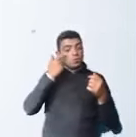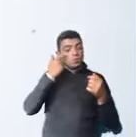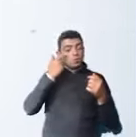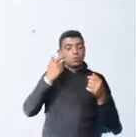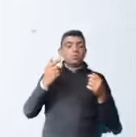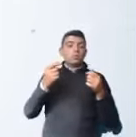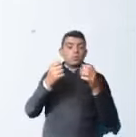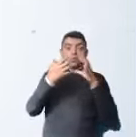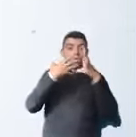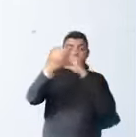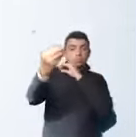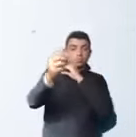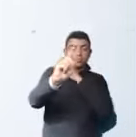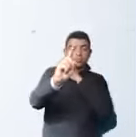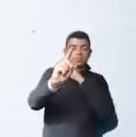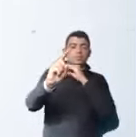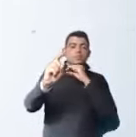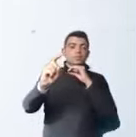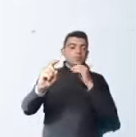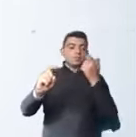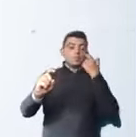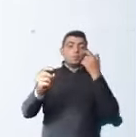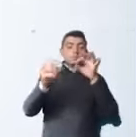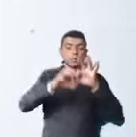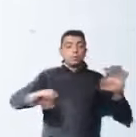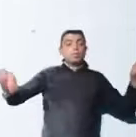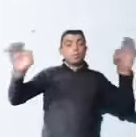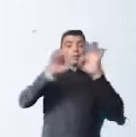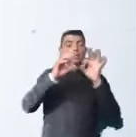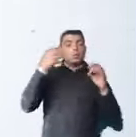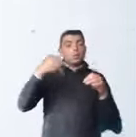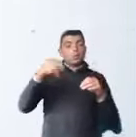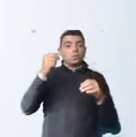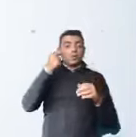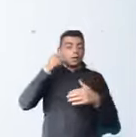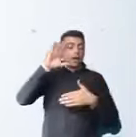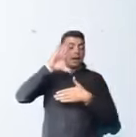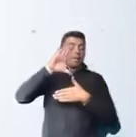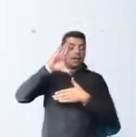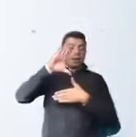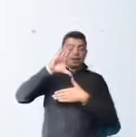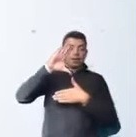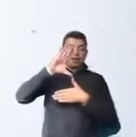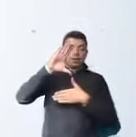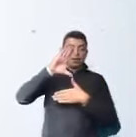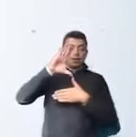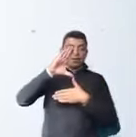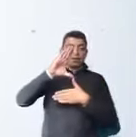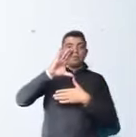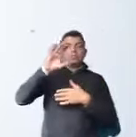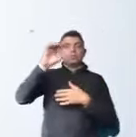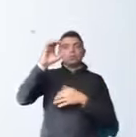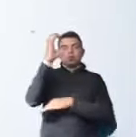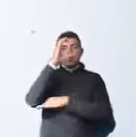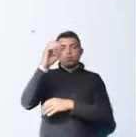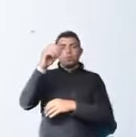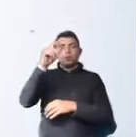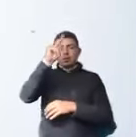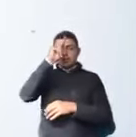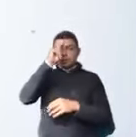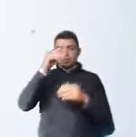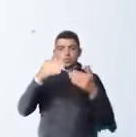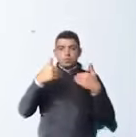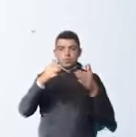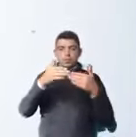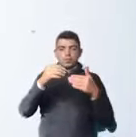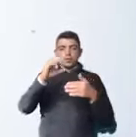vayan a ir porque lo que se viene es importante. América, Colombia, Perú, Bolivia, Panamá, Costa Rica y todas las personas